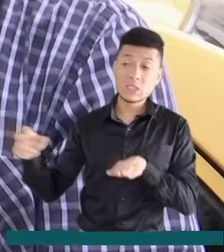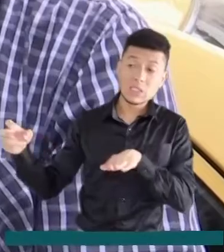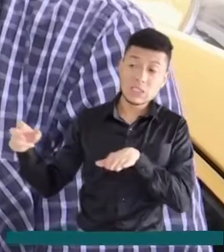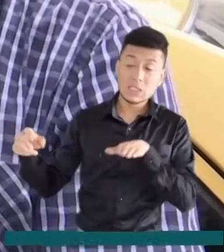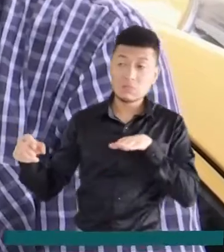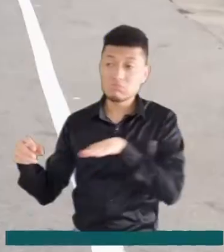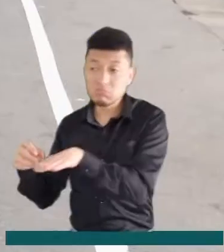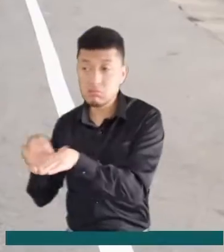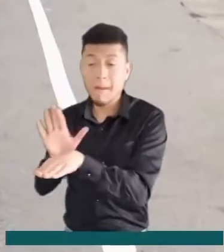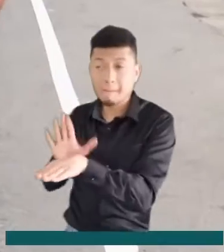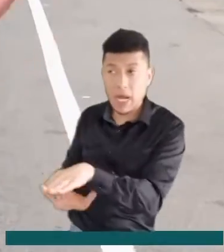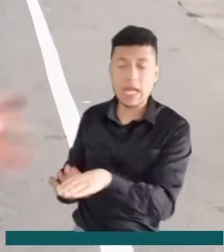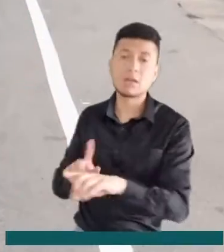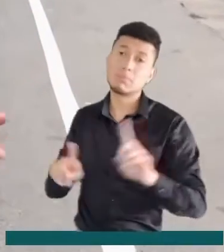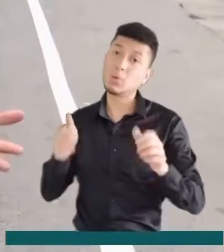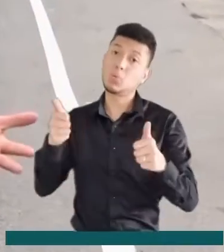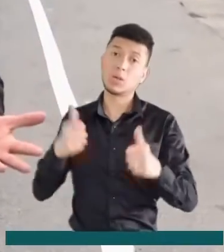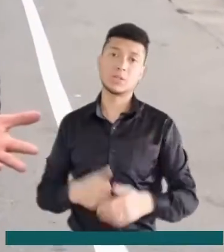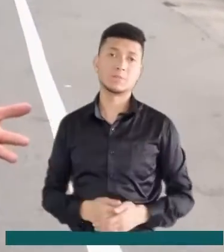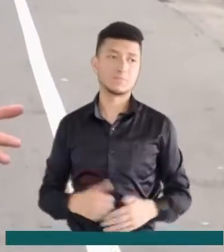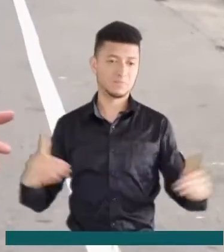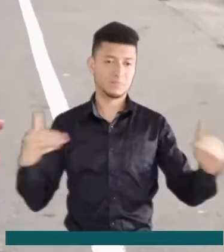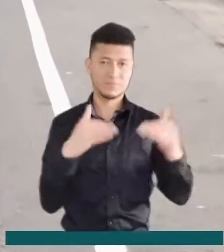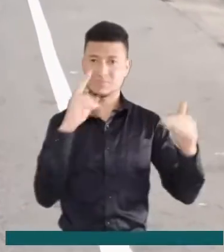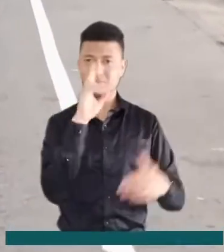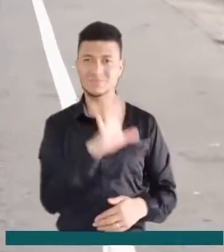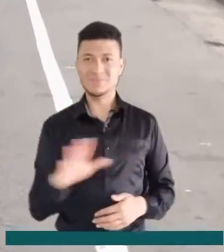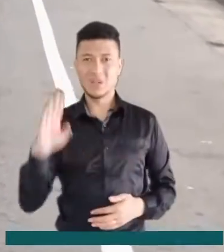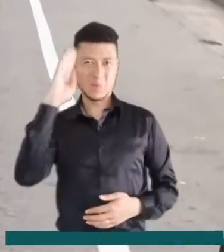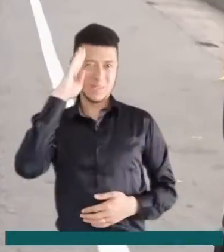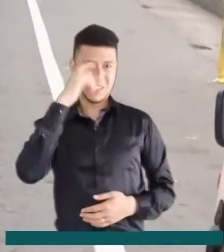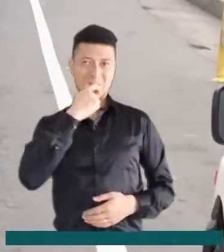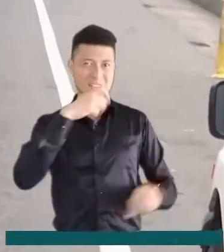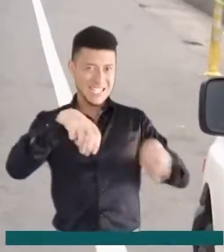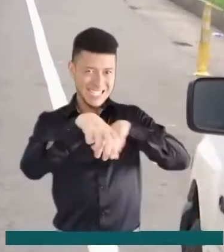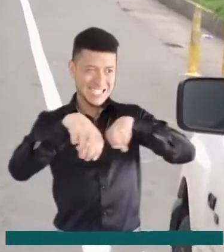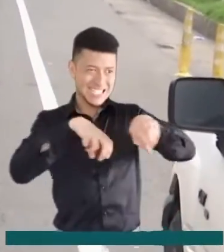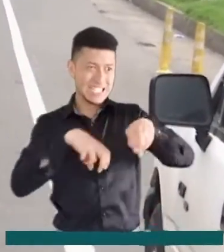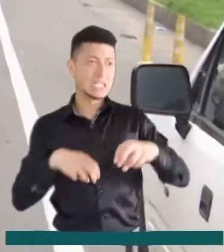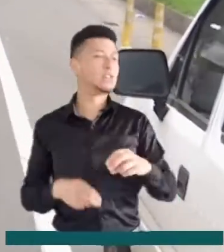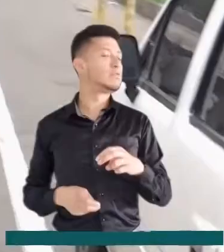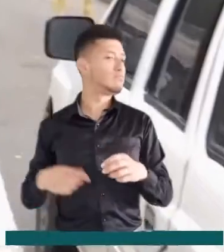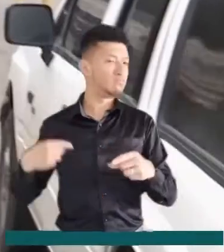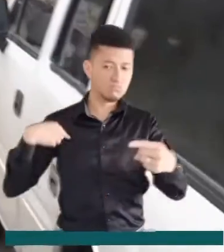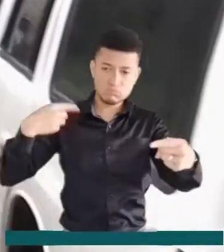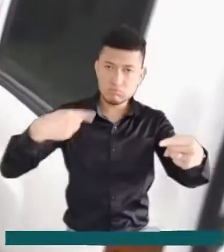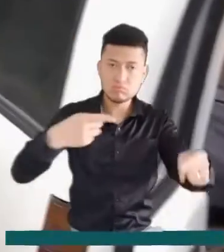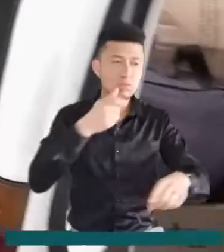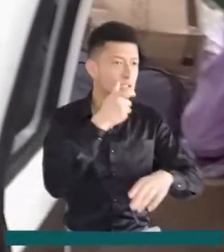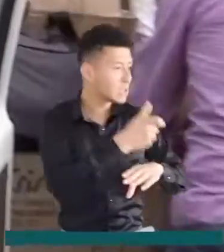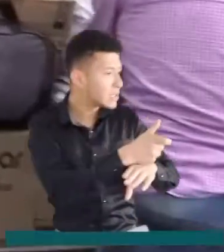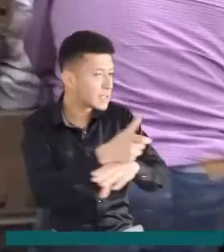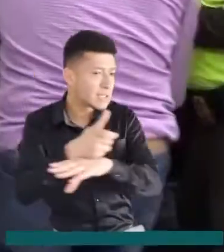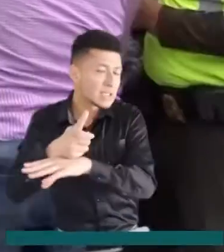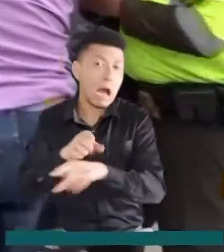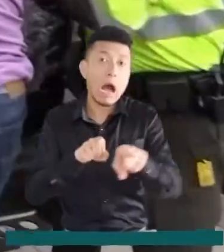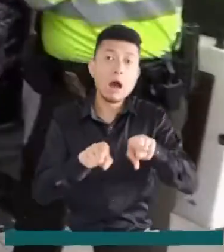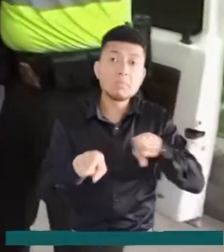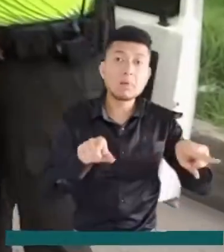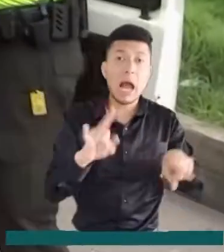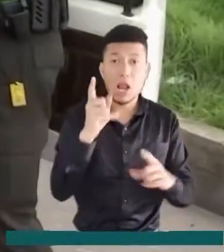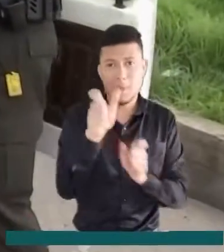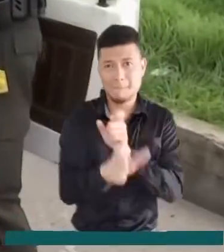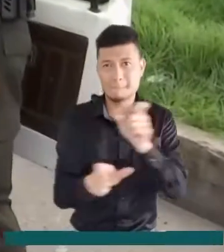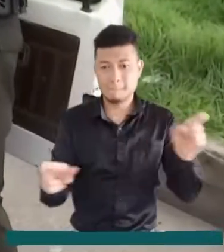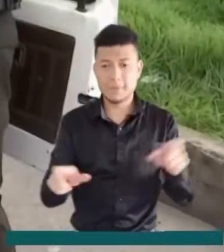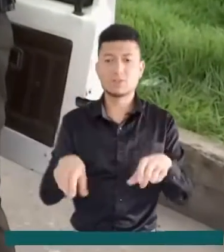parando a uno, pero eso es muy bueno. En esta vía nacional, la Policía de Tránsito adelanta constantemente operativos para descartar